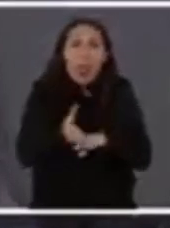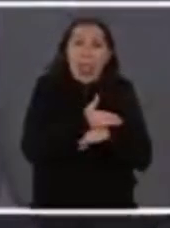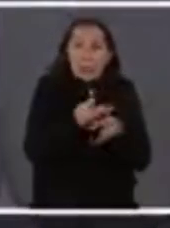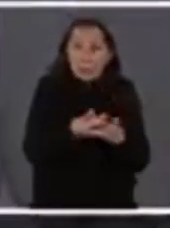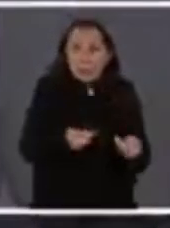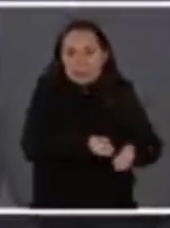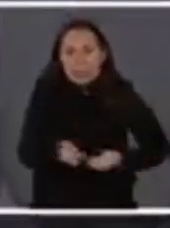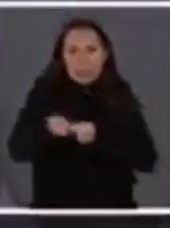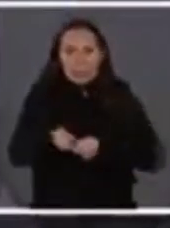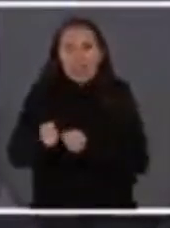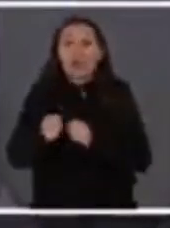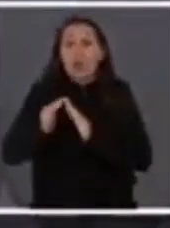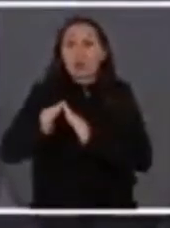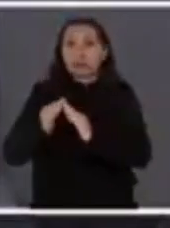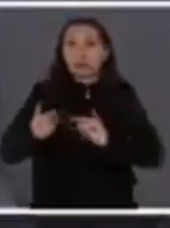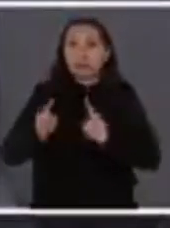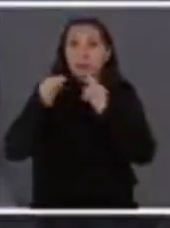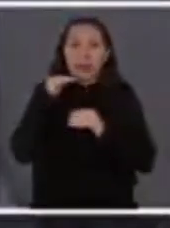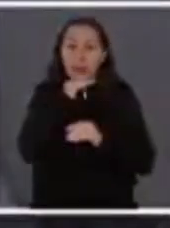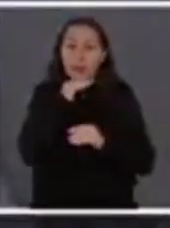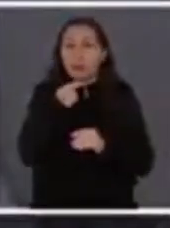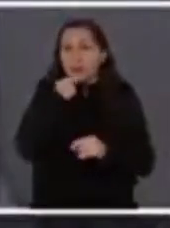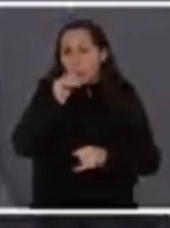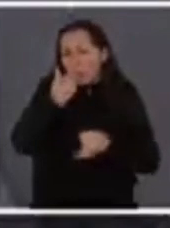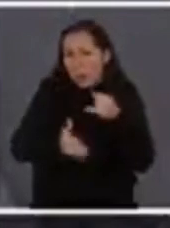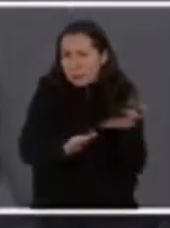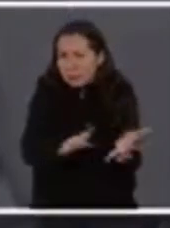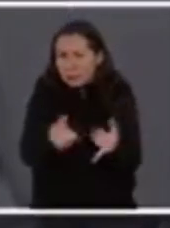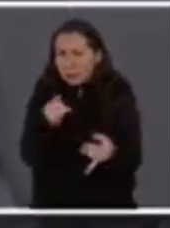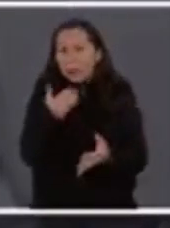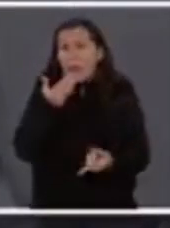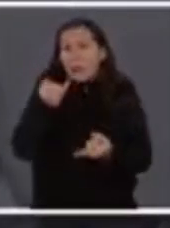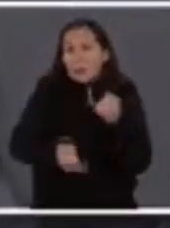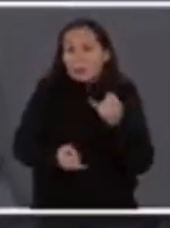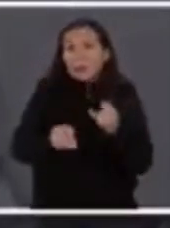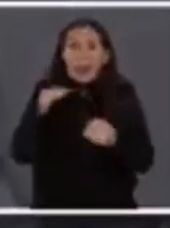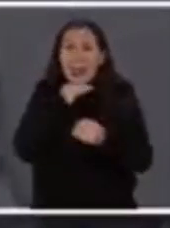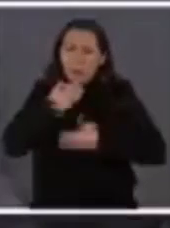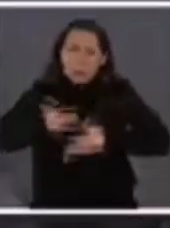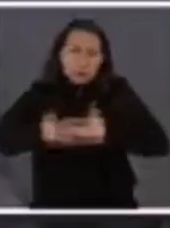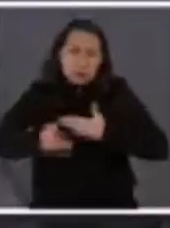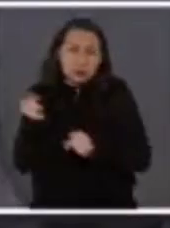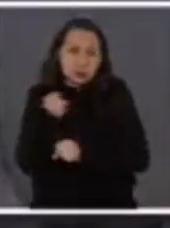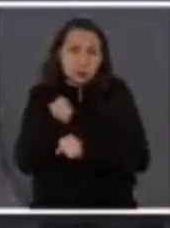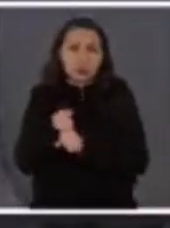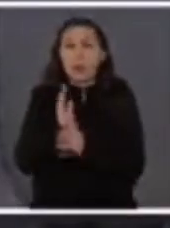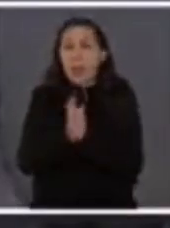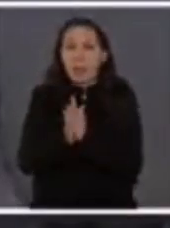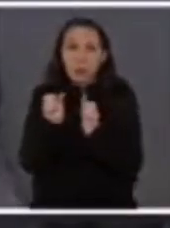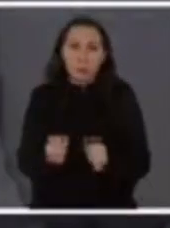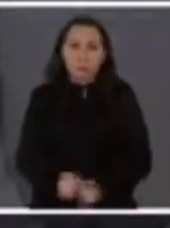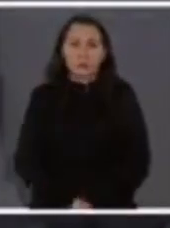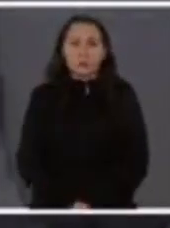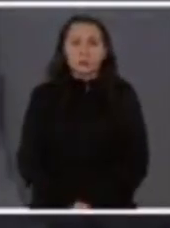paralelamente construyendo las viviendas del río. Esos son plazos aproximados. Vamos a estar ahí apretando la máquina hasta que le salga humito para hacerlo lo más rápido